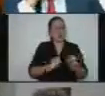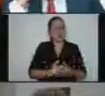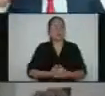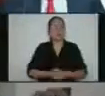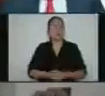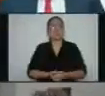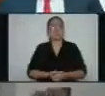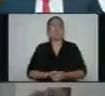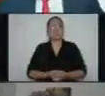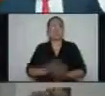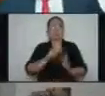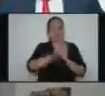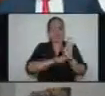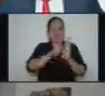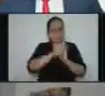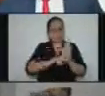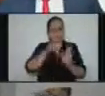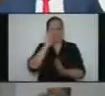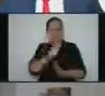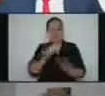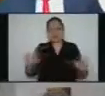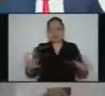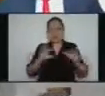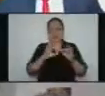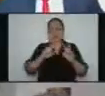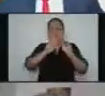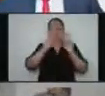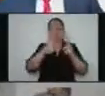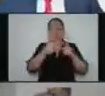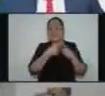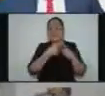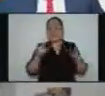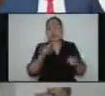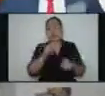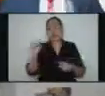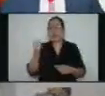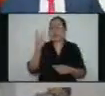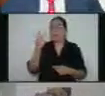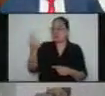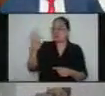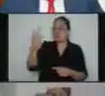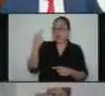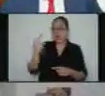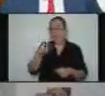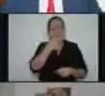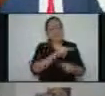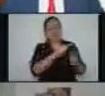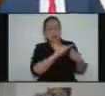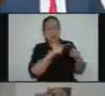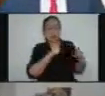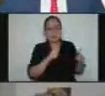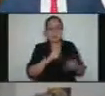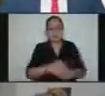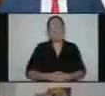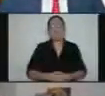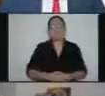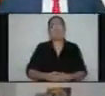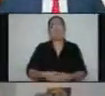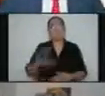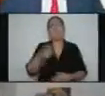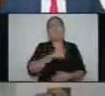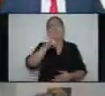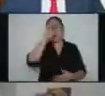de Netflix es un espacio distinto a aquellos medios de difusión, y la conducta que se cometió a través de